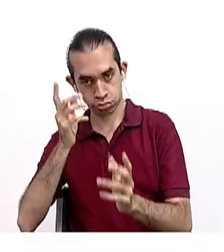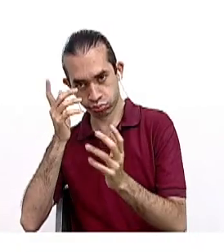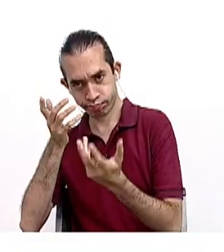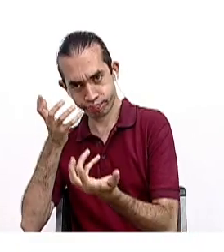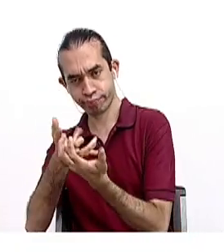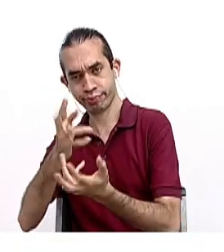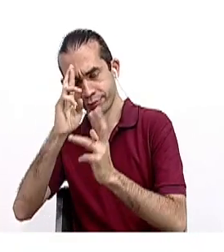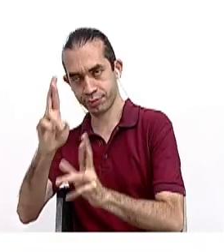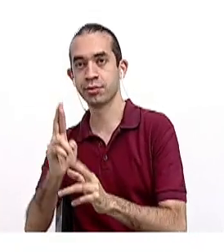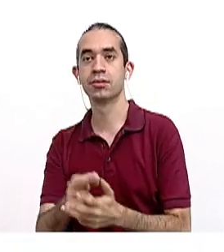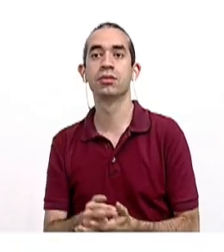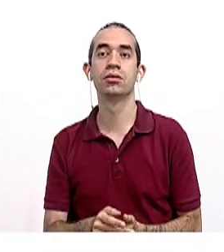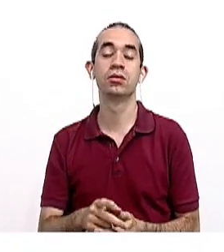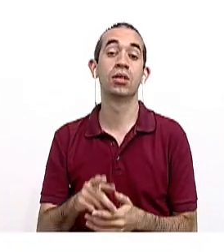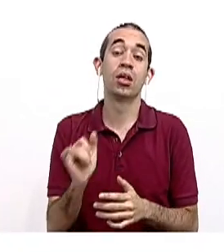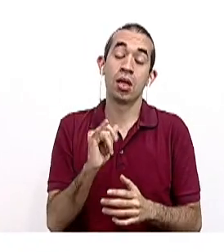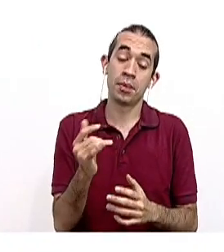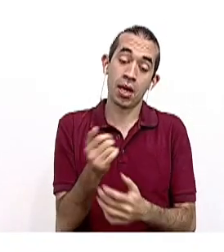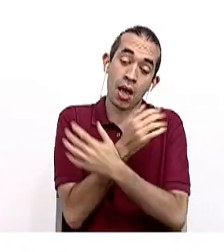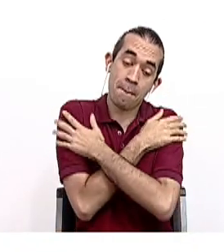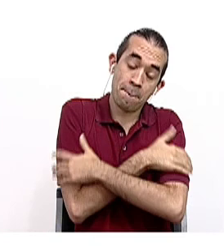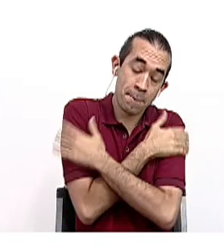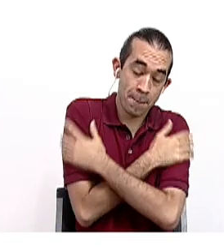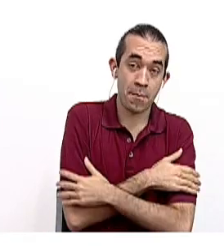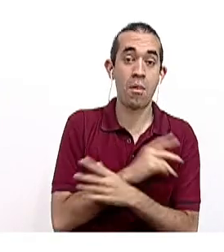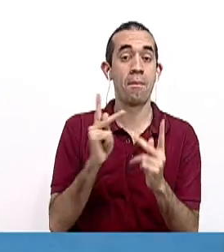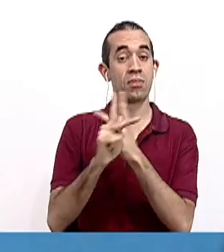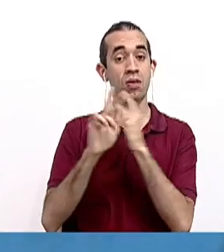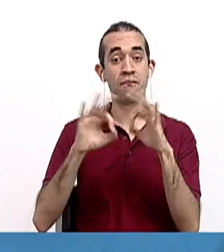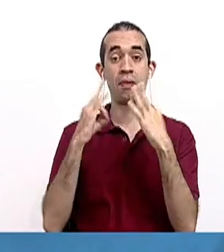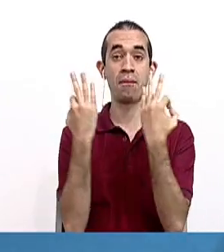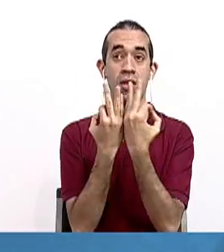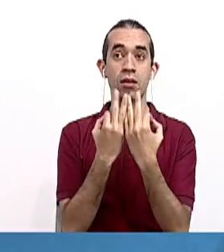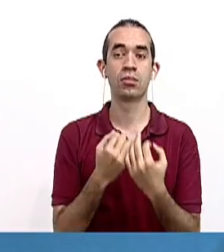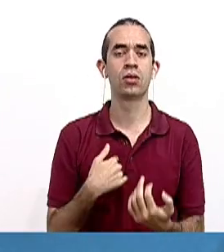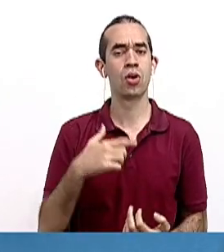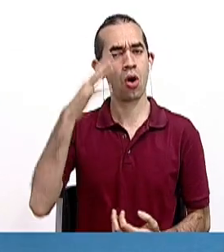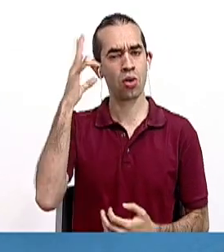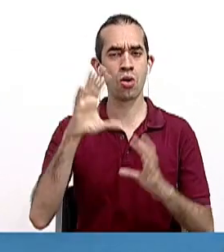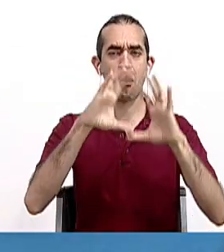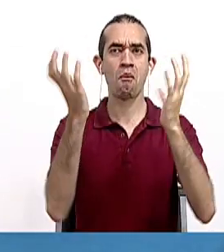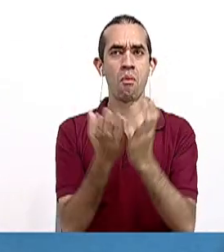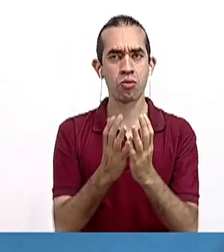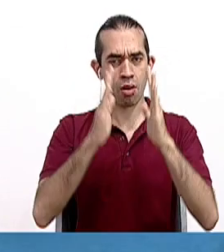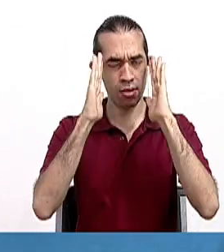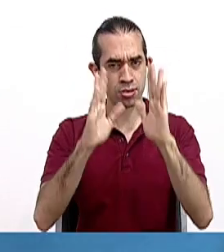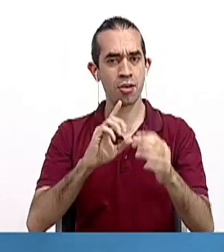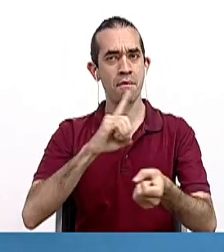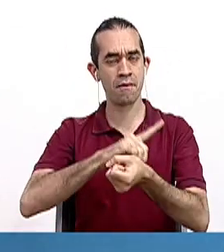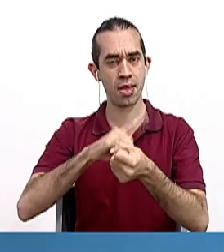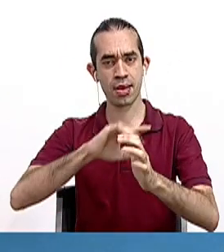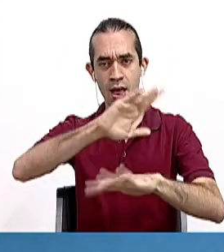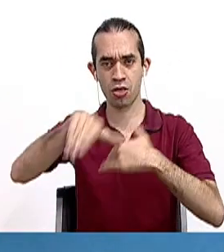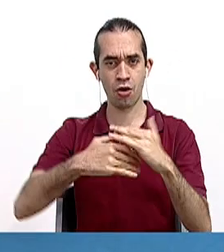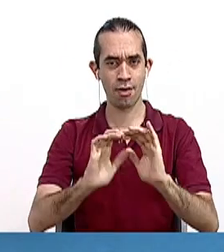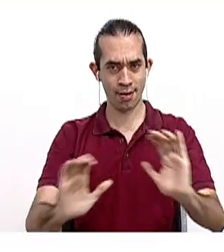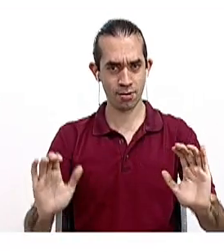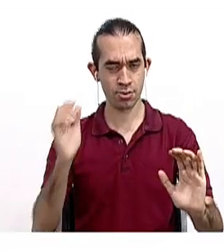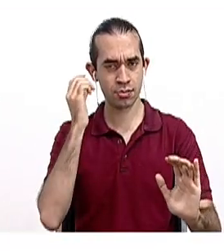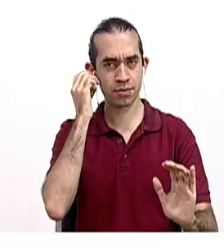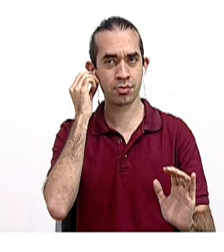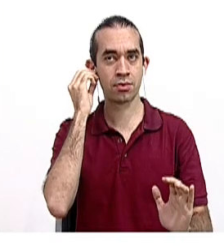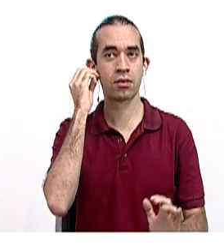respetado y recibir el amor y protección de su familia. Yo creo en un mundo donde haya atención médica para todos los niños y